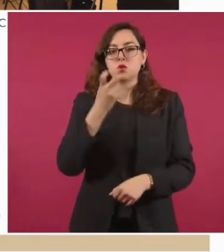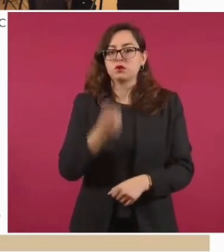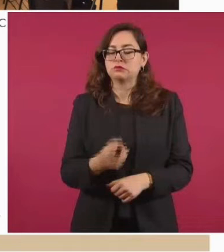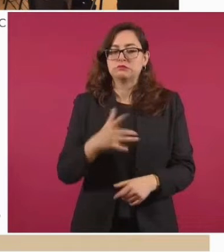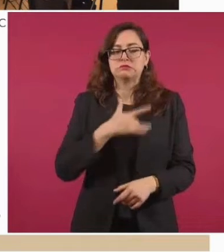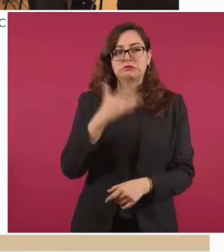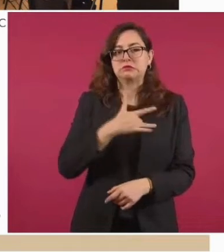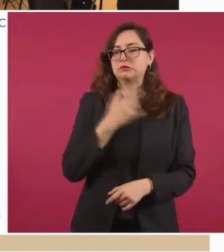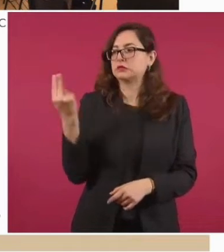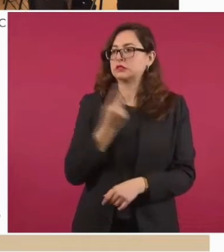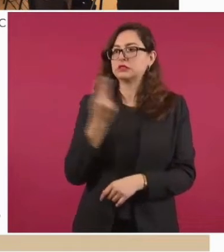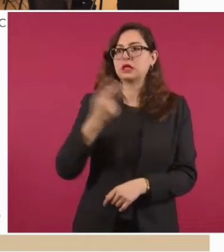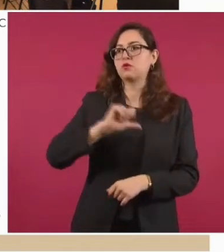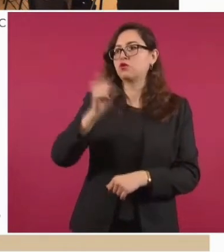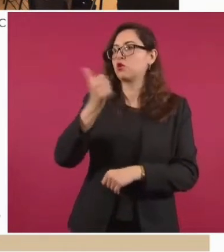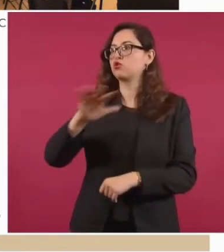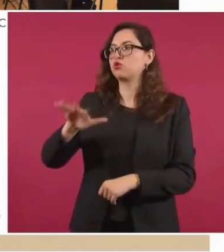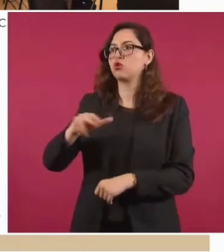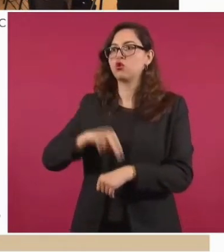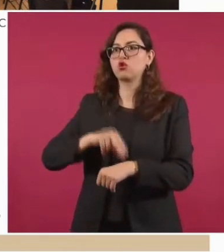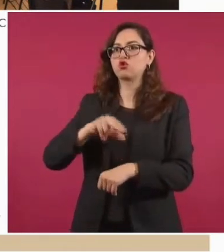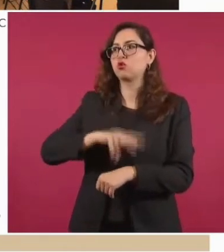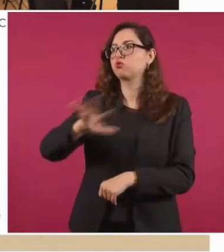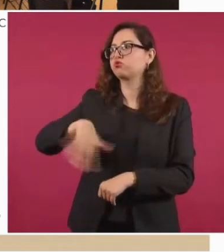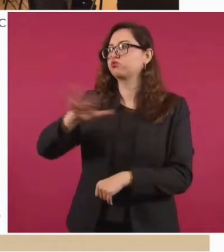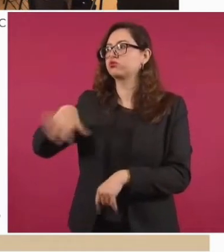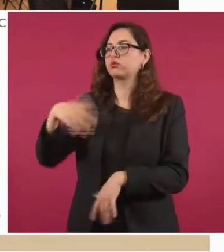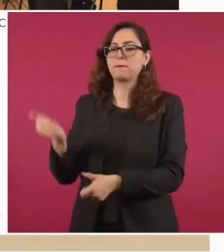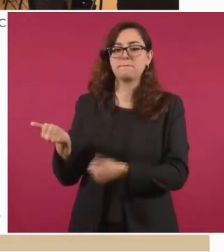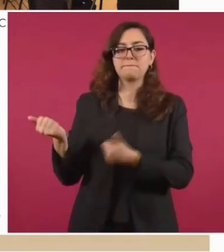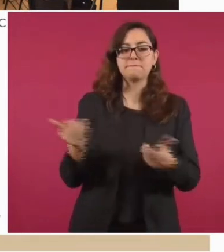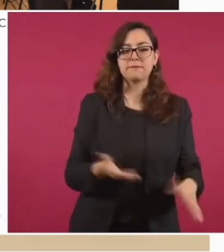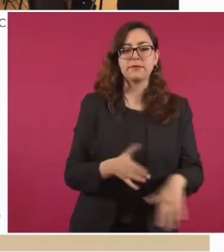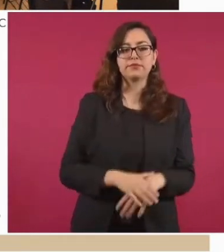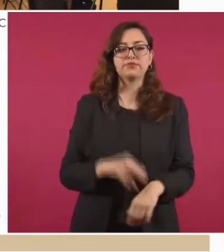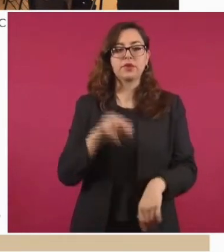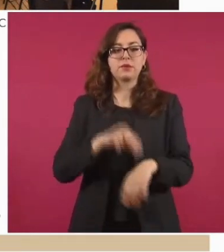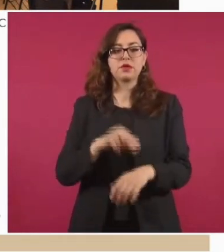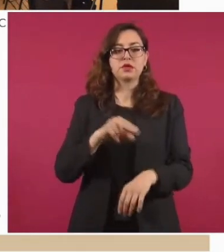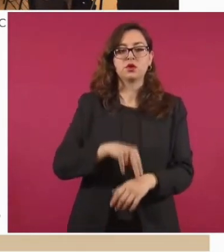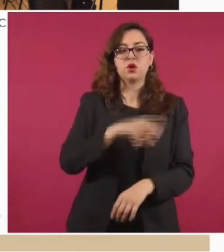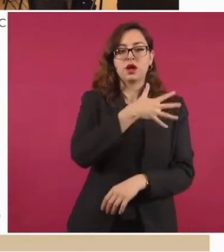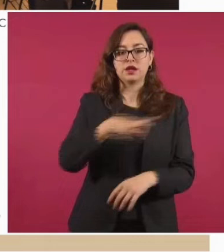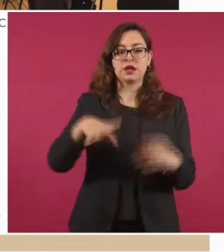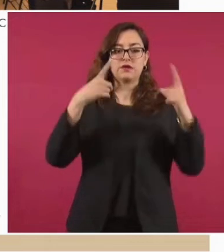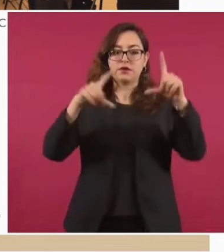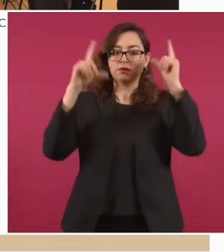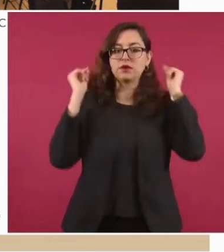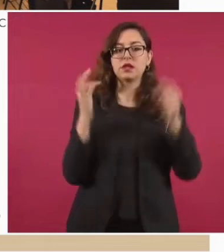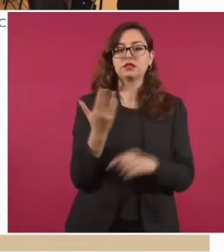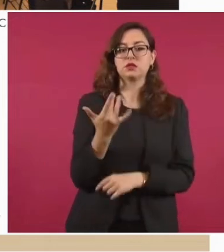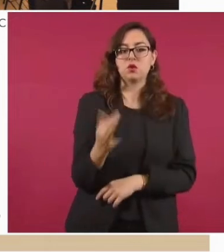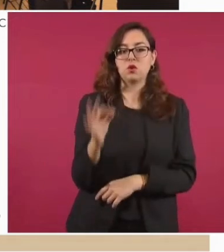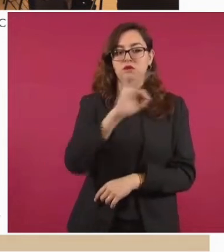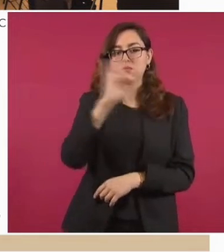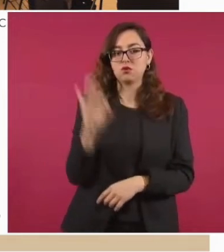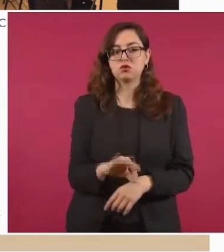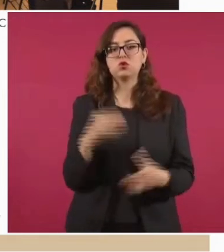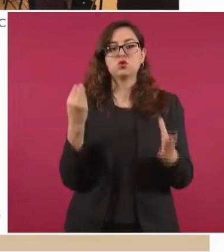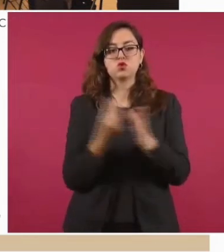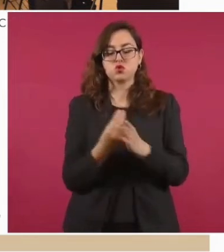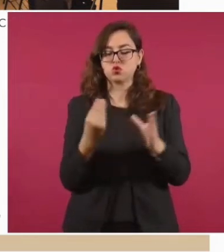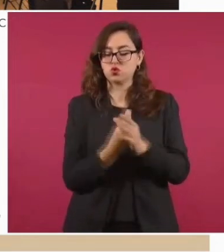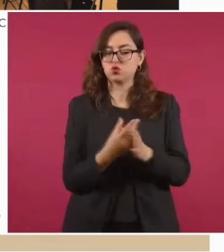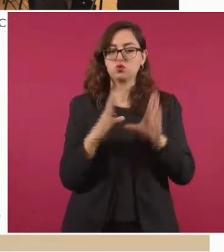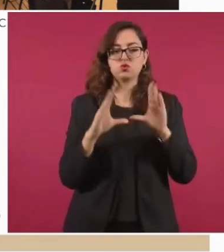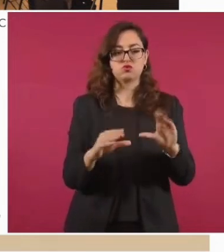mano. En médicos generales y personal de enfermería hay un 50% de cobertura y en la capacitación ya estamos